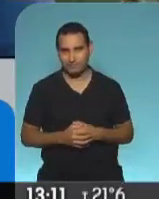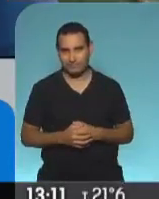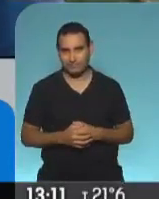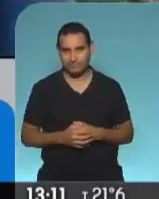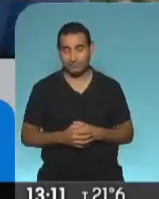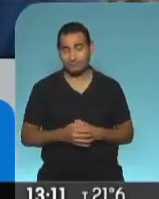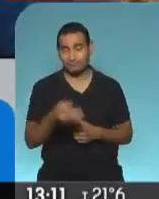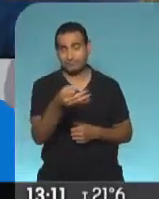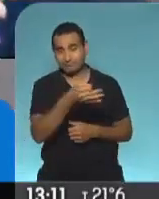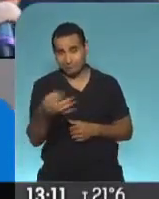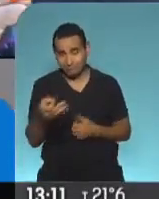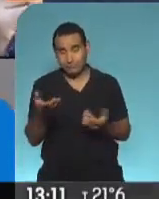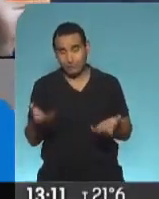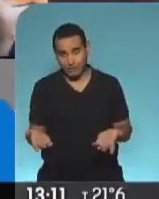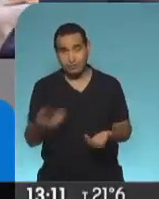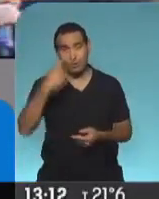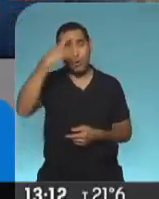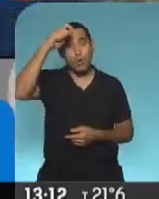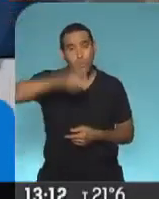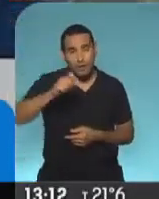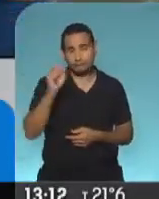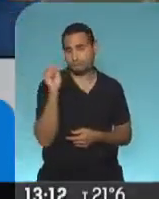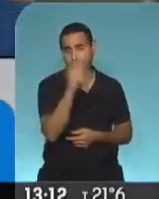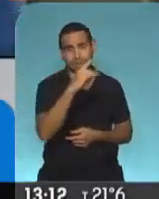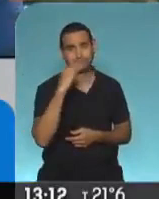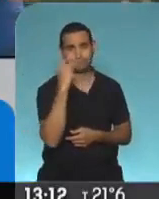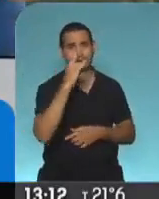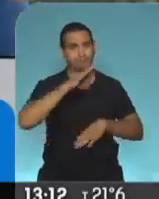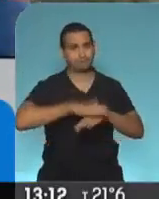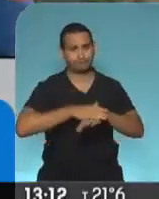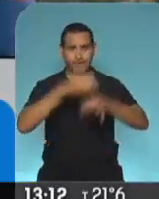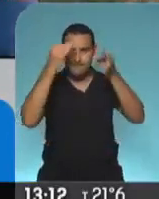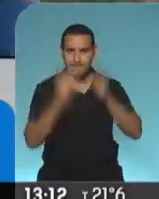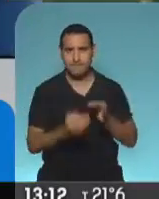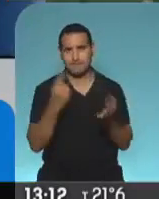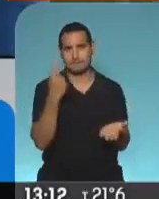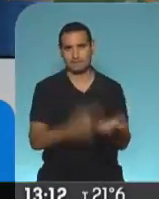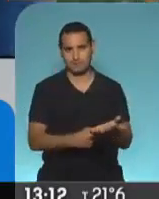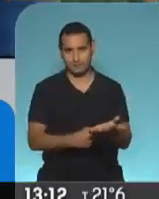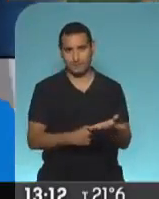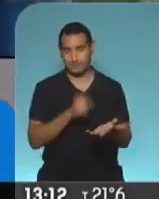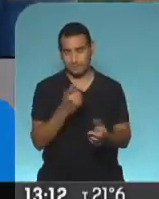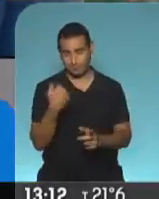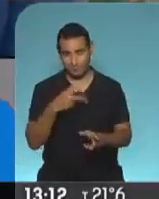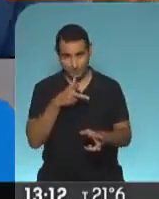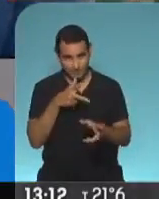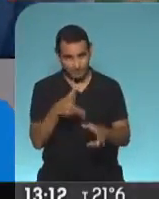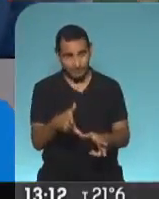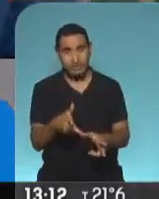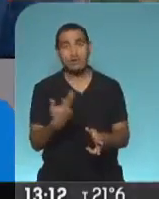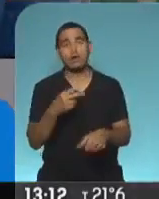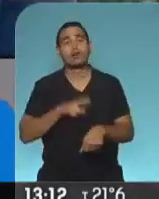Sí, así es. Bueno, por eso, precisamente, los jueces tienen que ser sumamente responsables al momento de tomar estas decisiones. Como decía hace un momento,